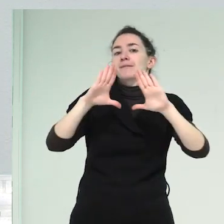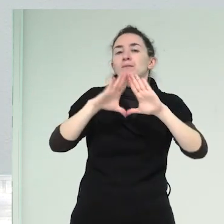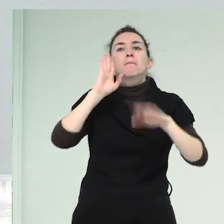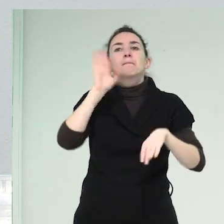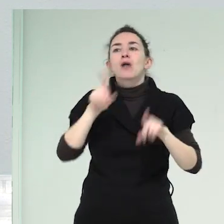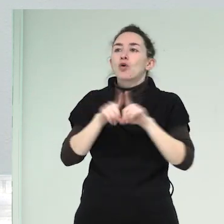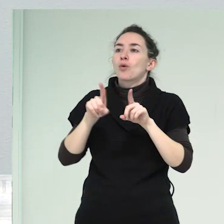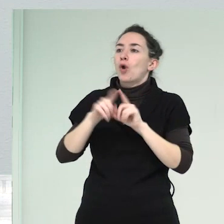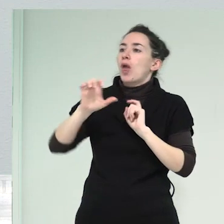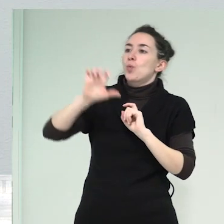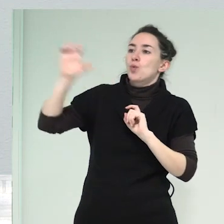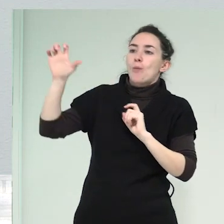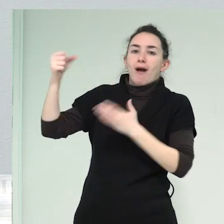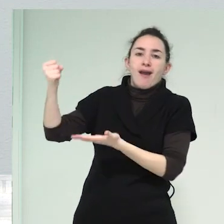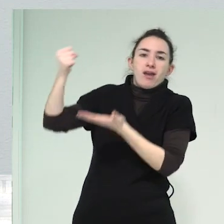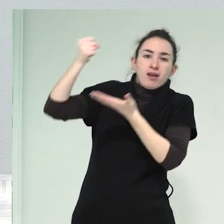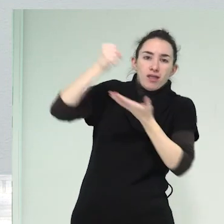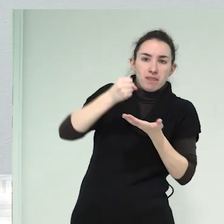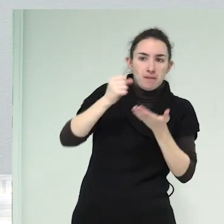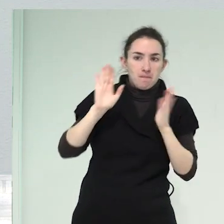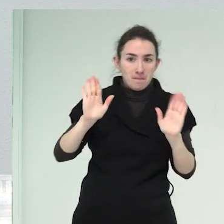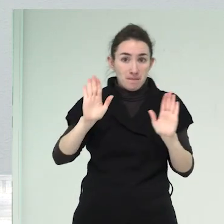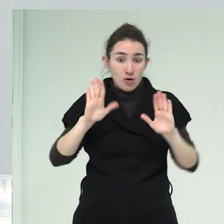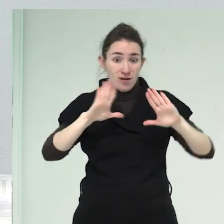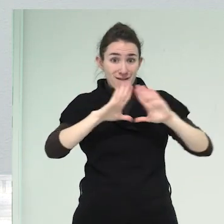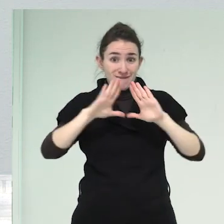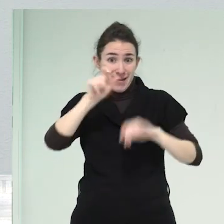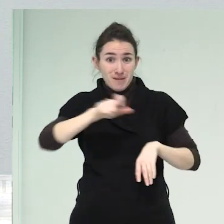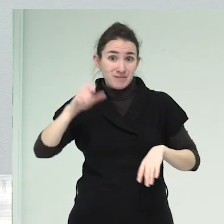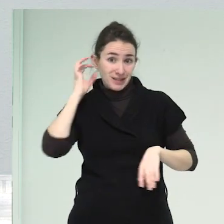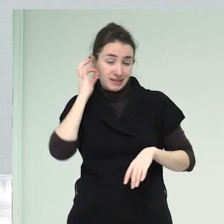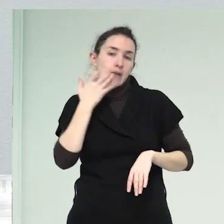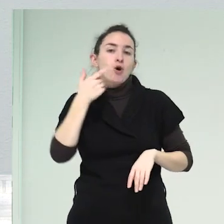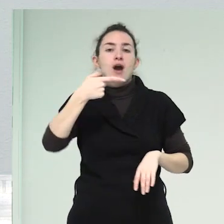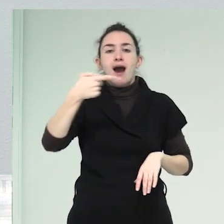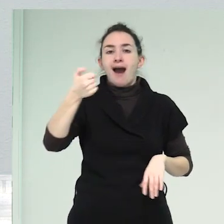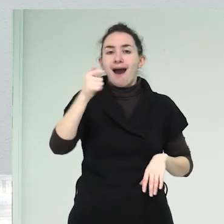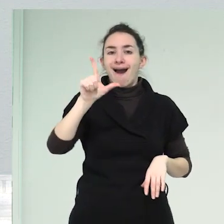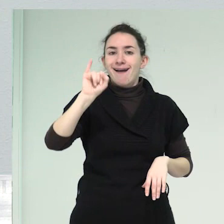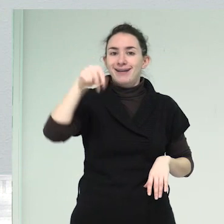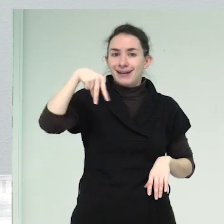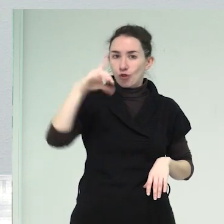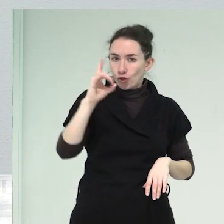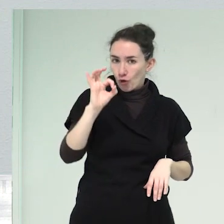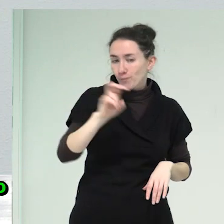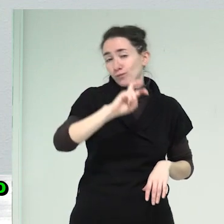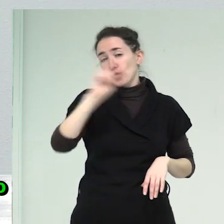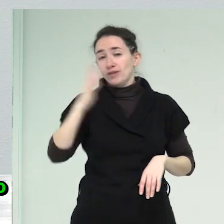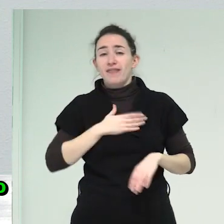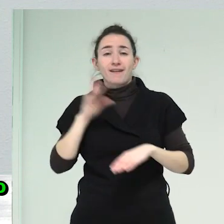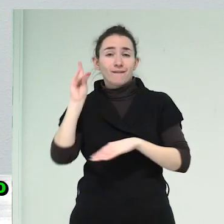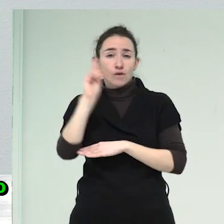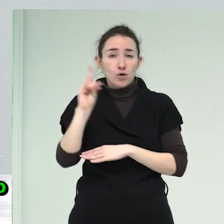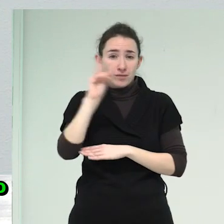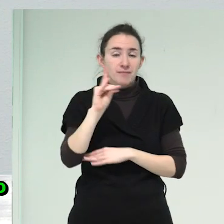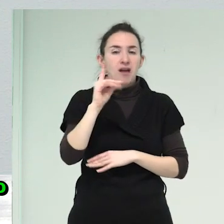europeo. Sin embargo, las feministas, entre ellas María Galindo, la piensa, que es una boliviana, la